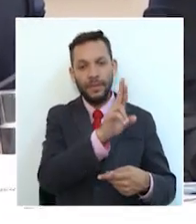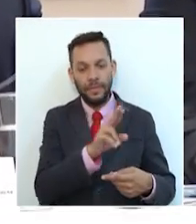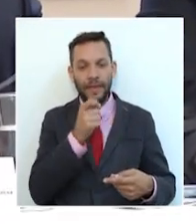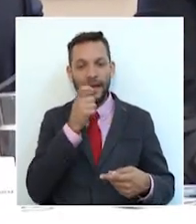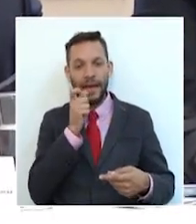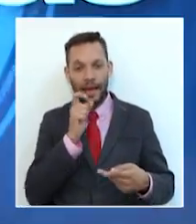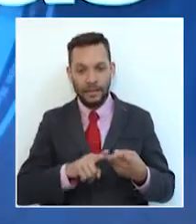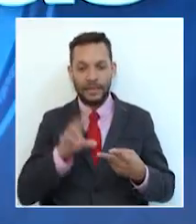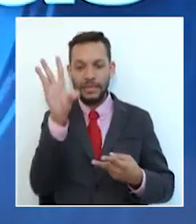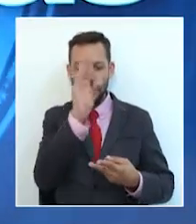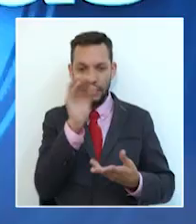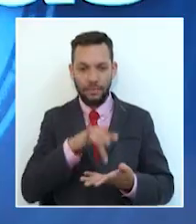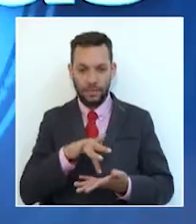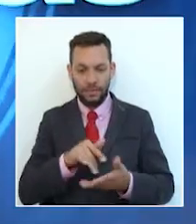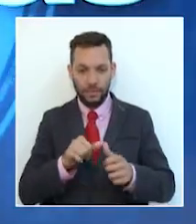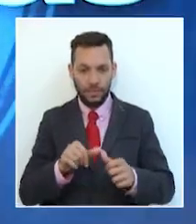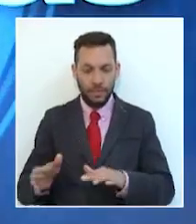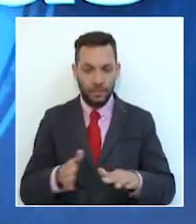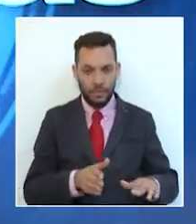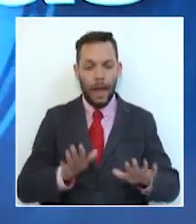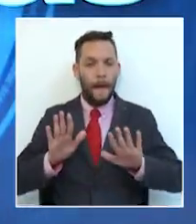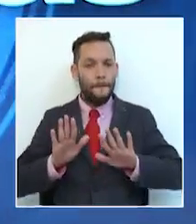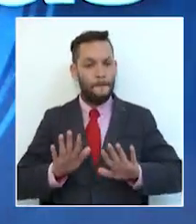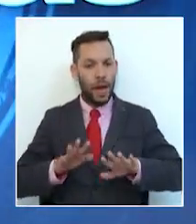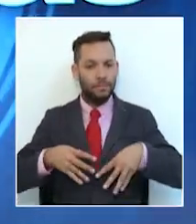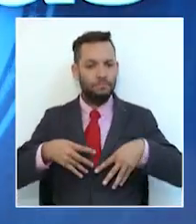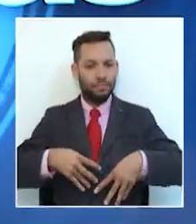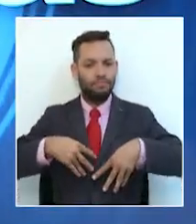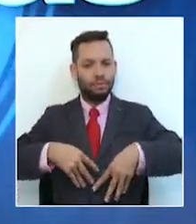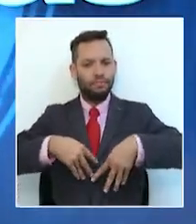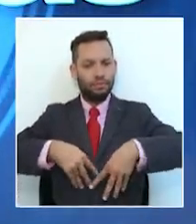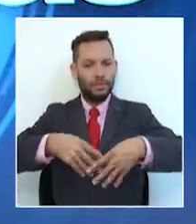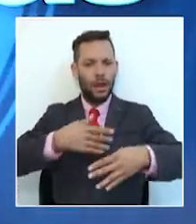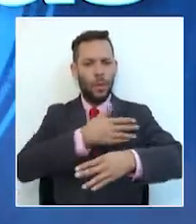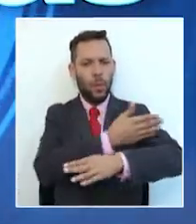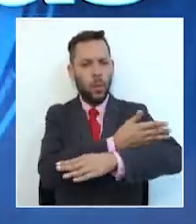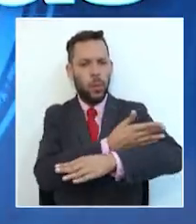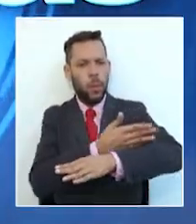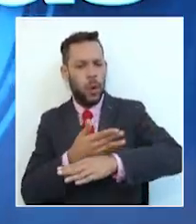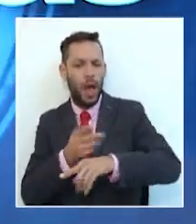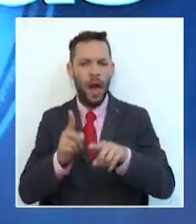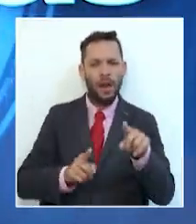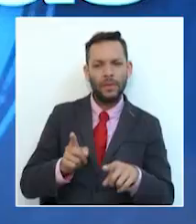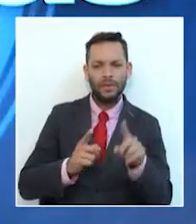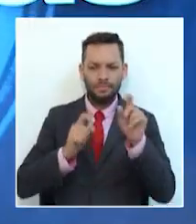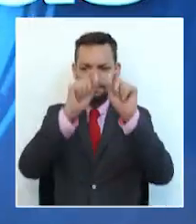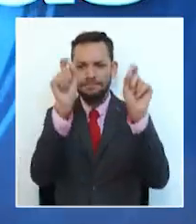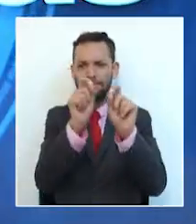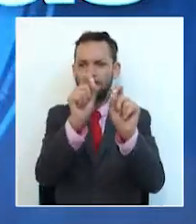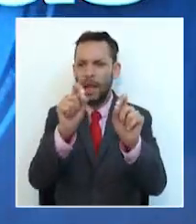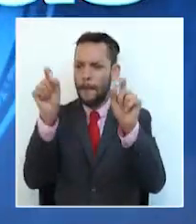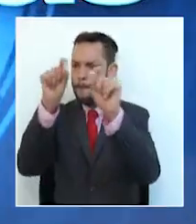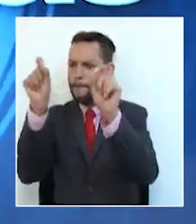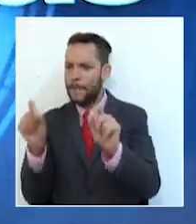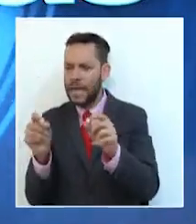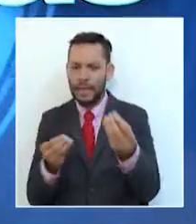y el Quindío. Bueno, y es que tras las marchas registradas en los últimos días son muchas las preguntas que quedan en el aire sobre lo que se debe hacer